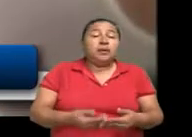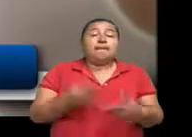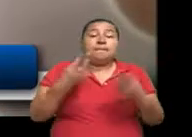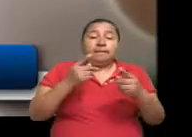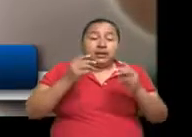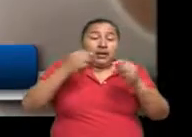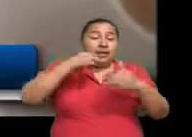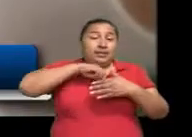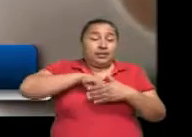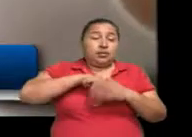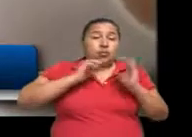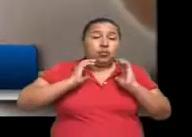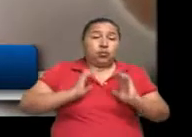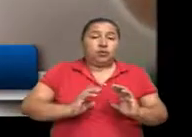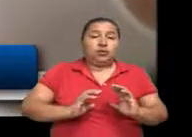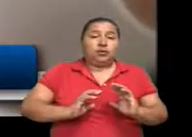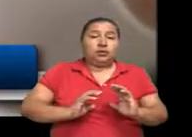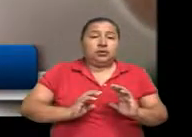mujer